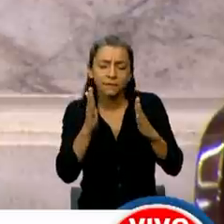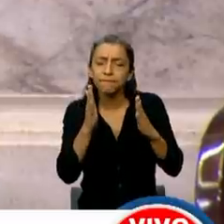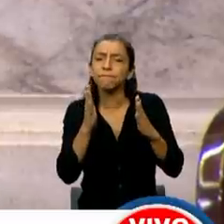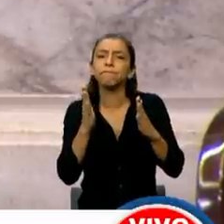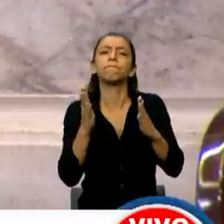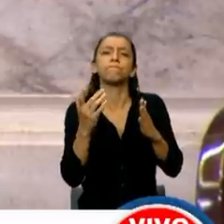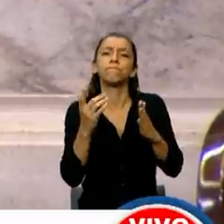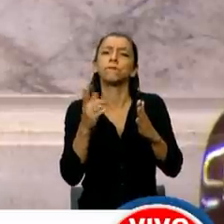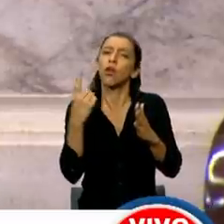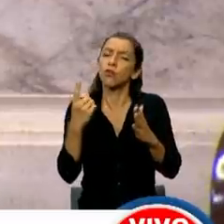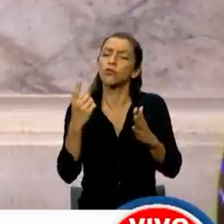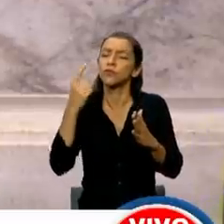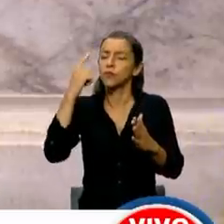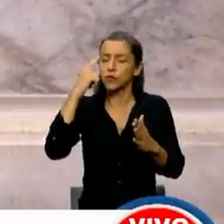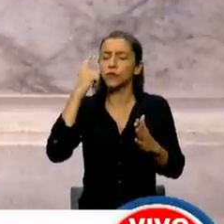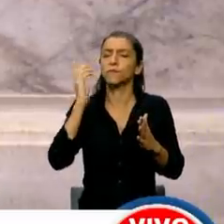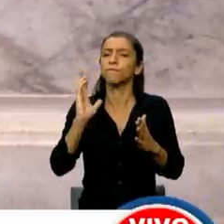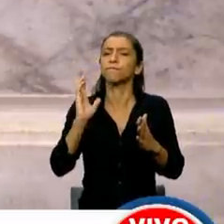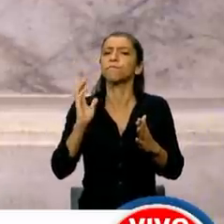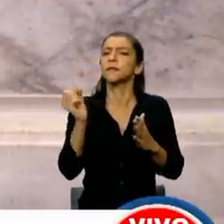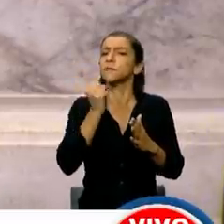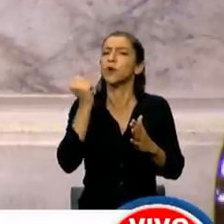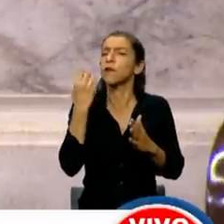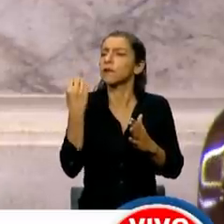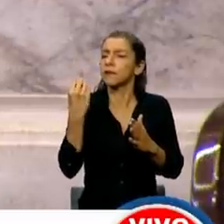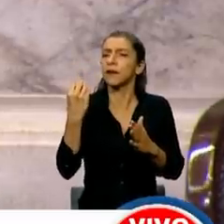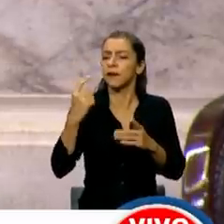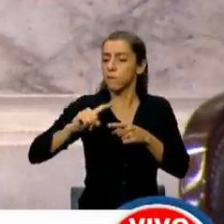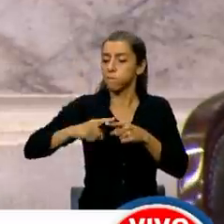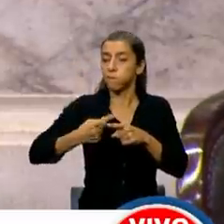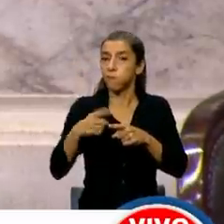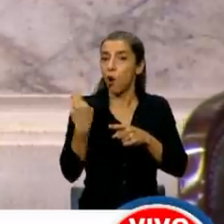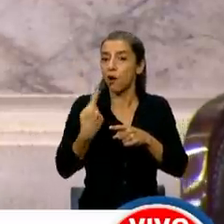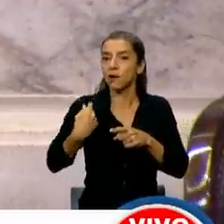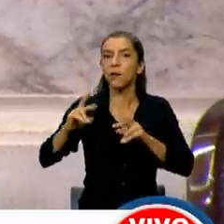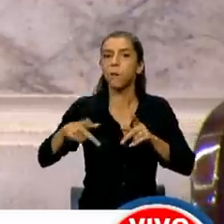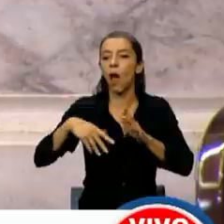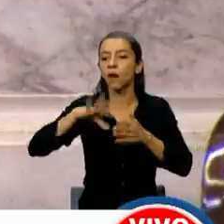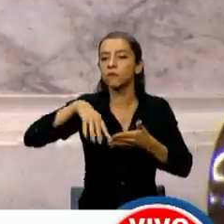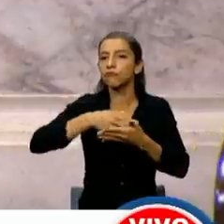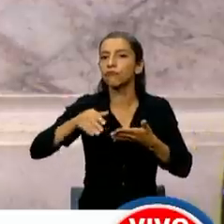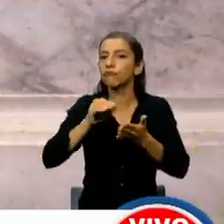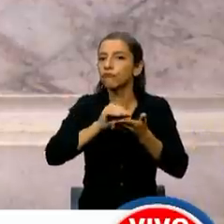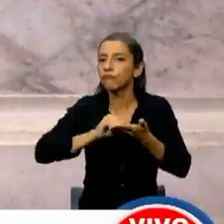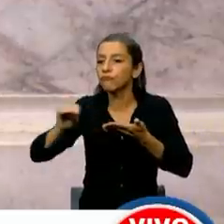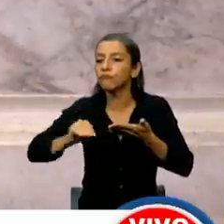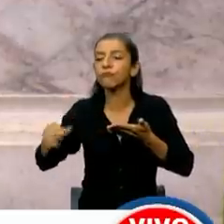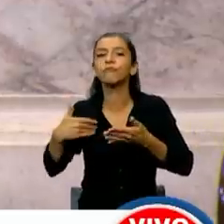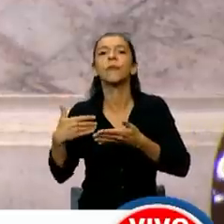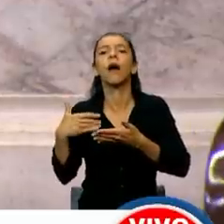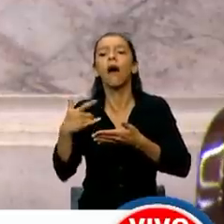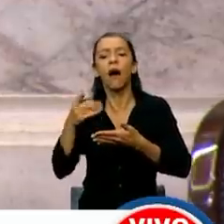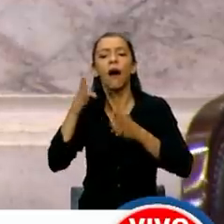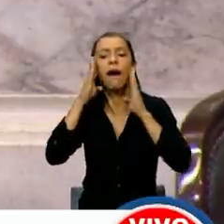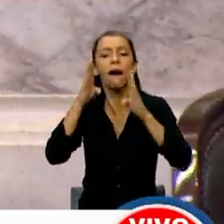señor presidente a que la agenda de la política en la argentina la marque el pueblo y no los intereses